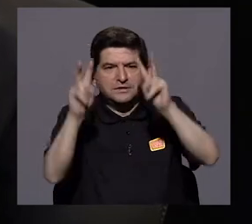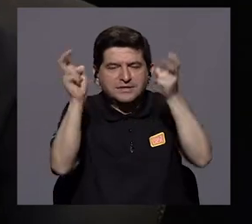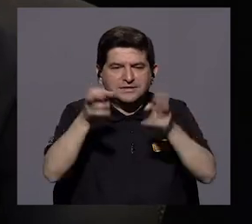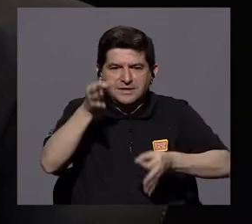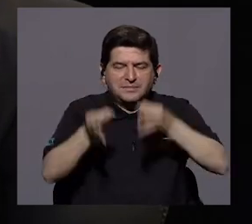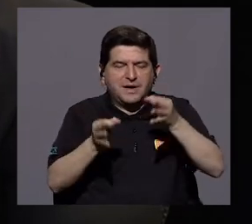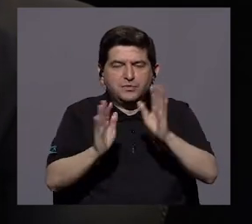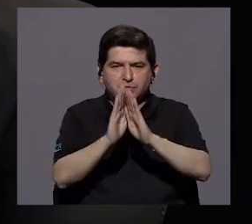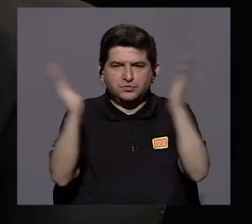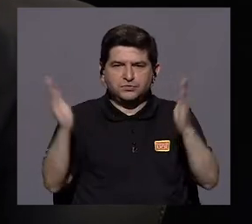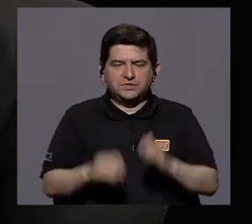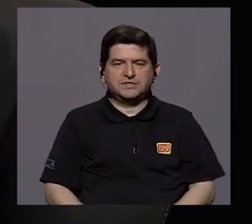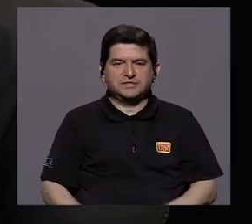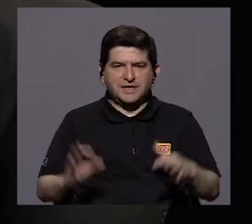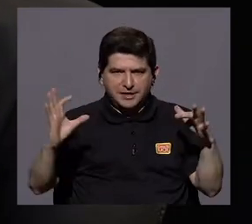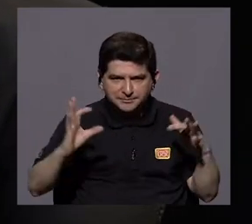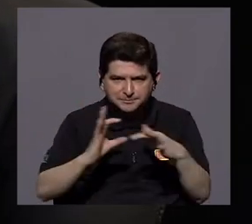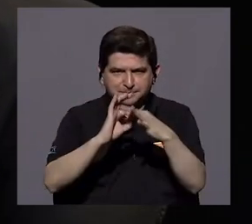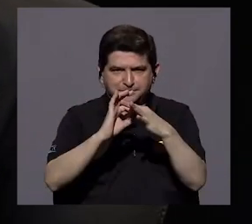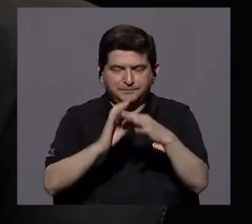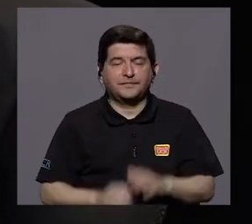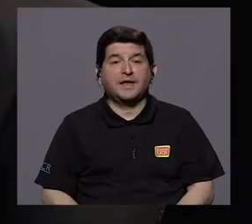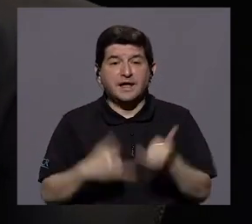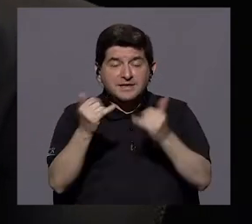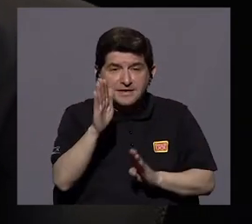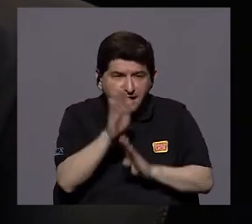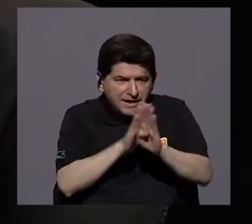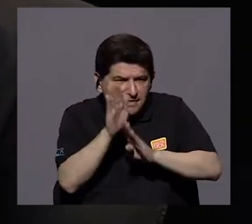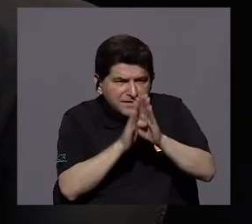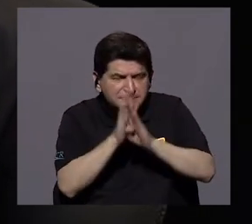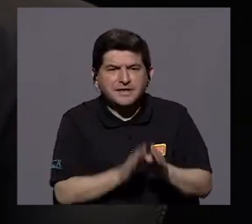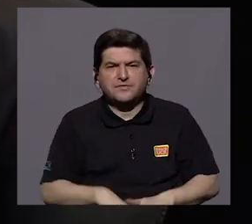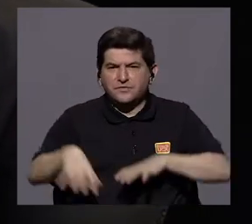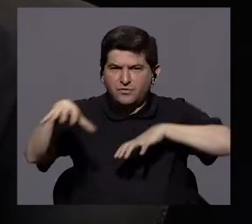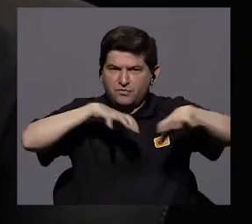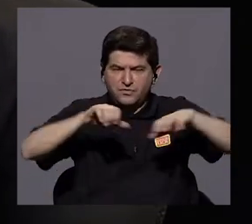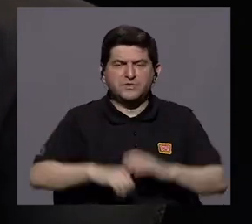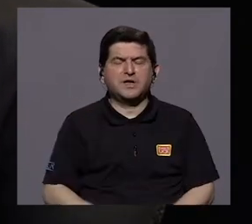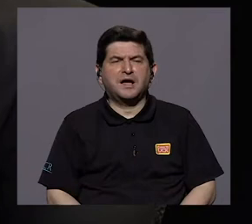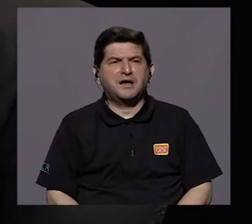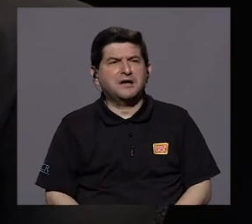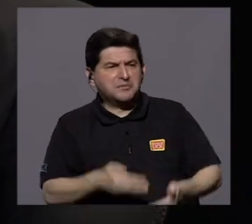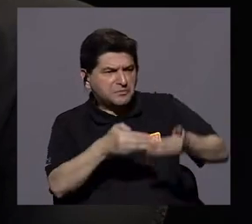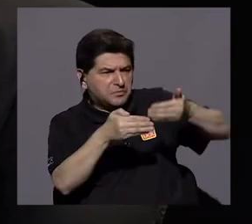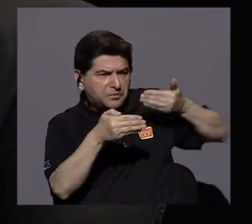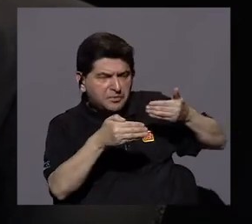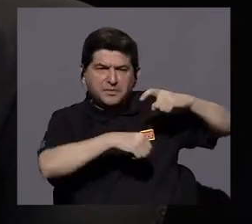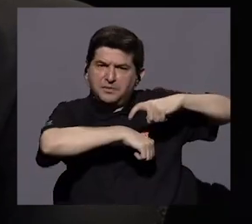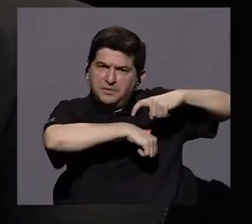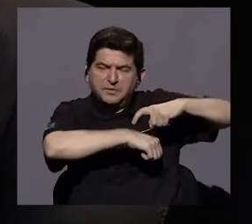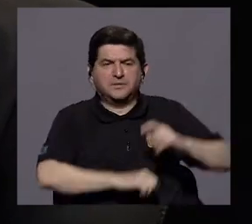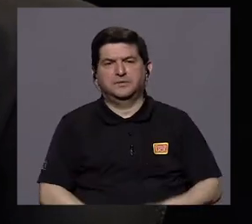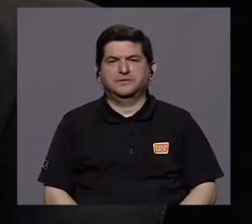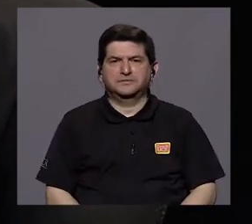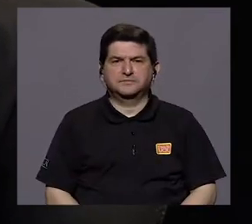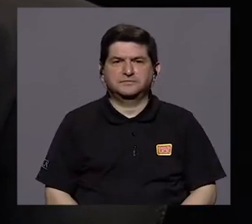instituciones el tema de justicia abierta. Uh-huh. Hemos desarrollado esa actividad en los últimos tiempos, tan es así